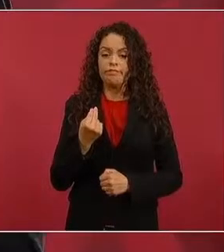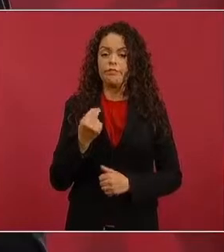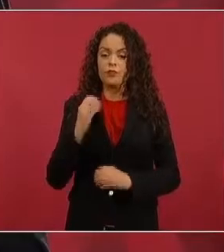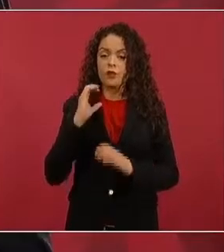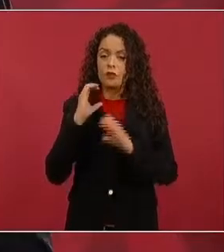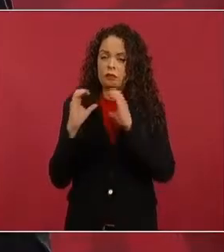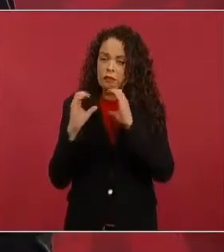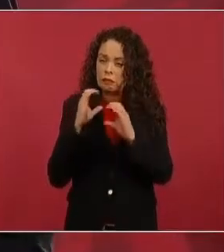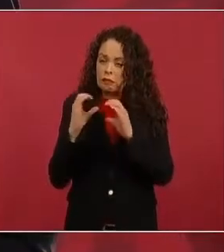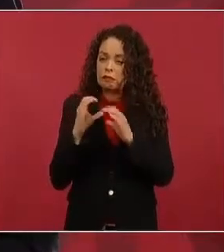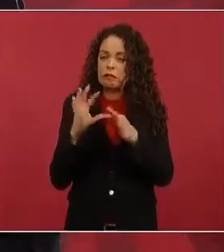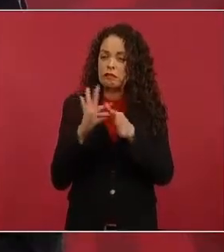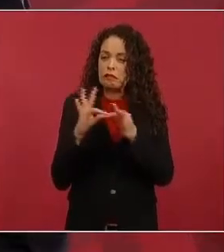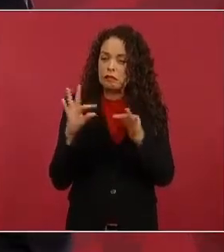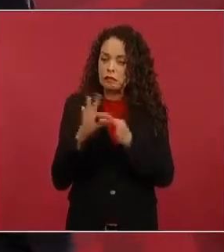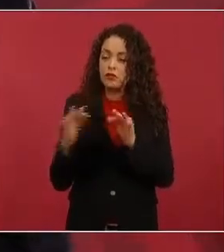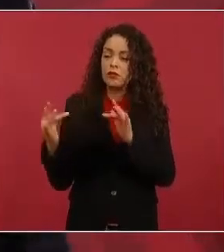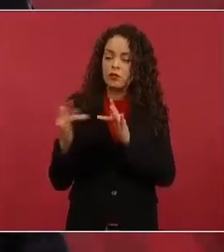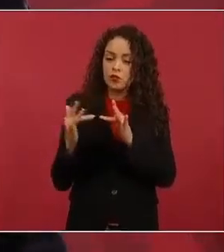con los